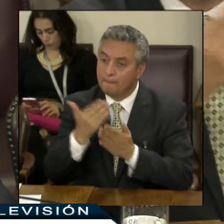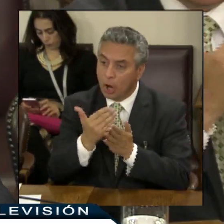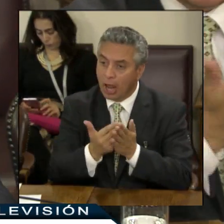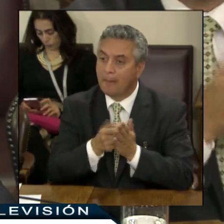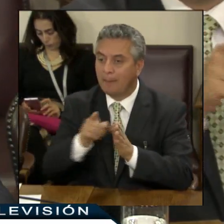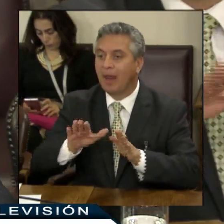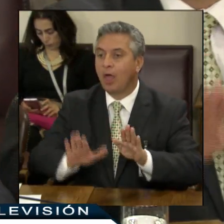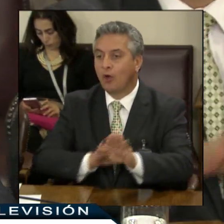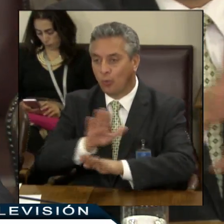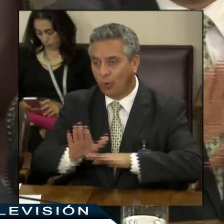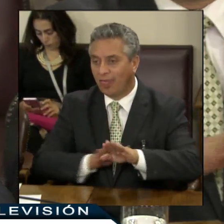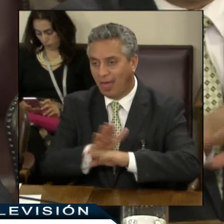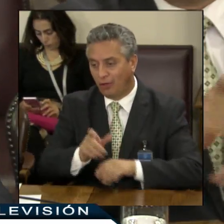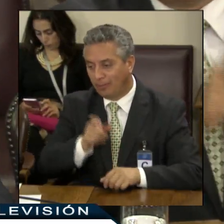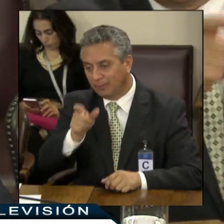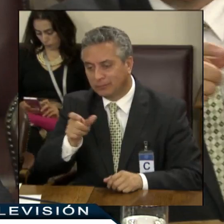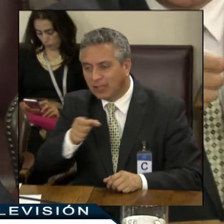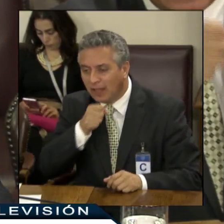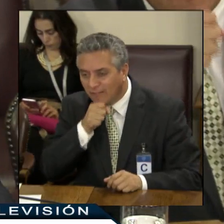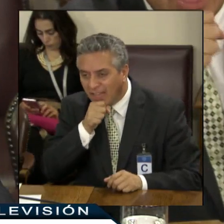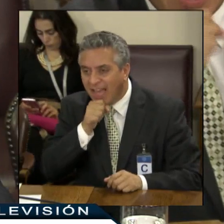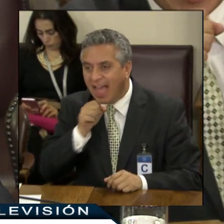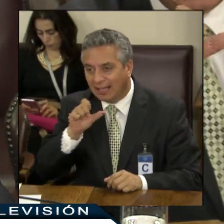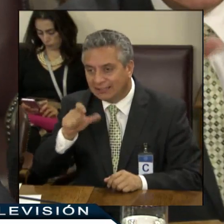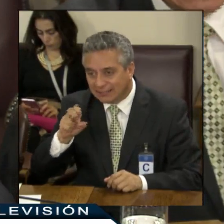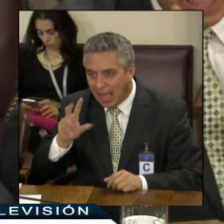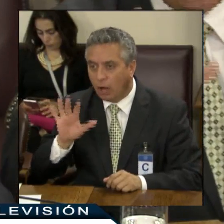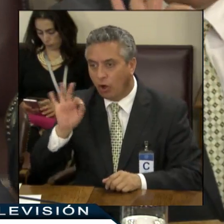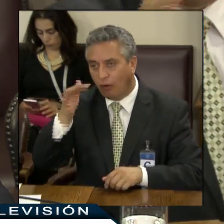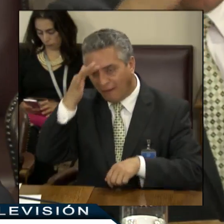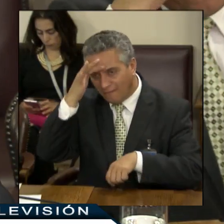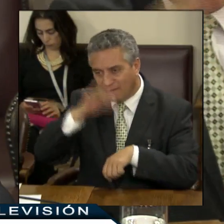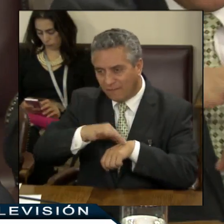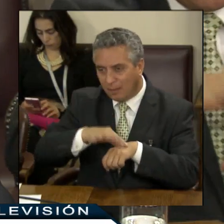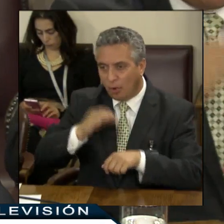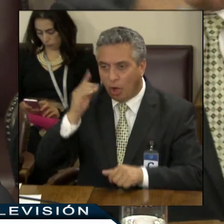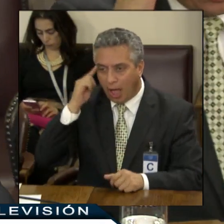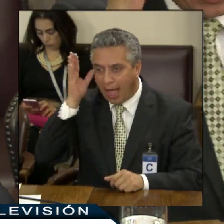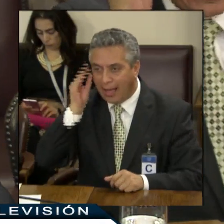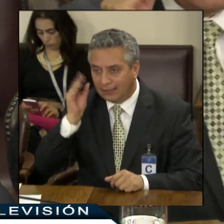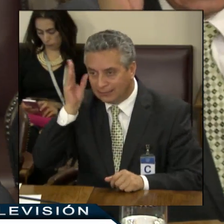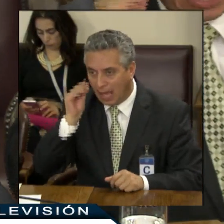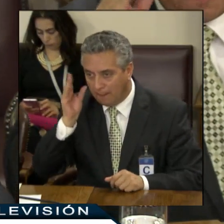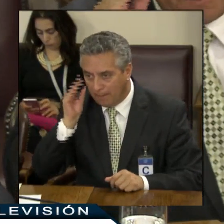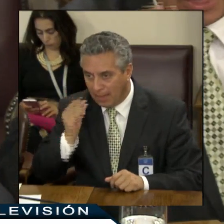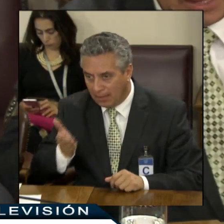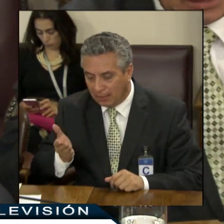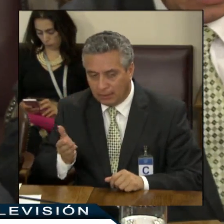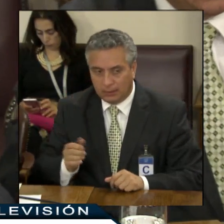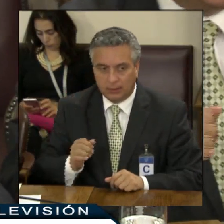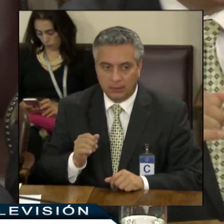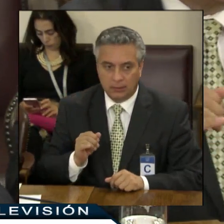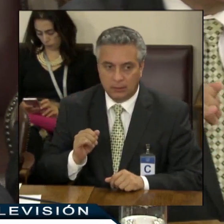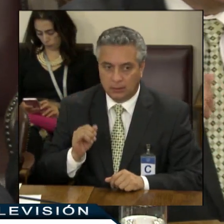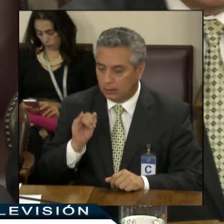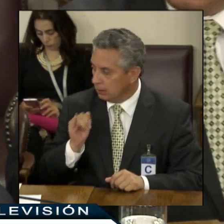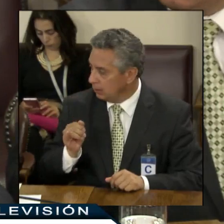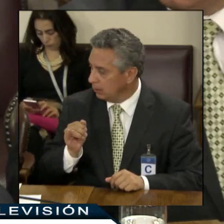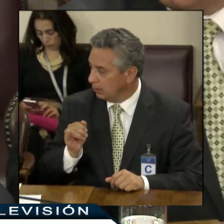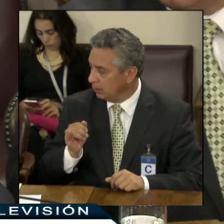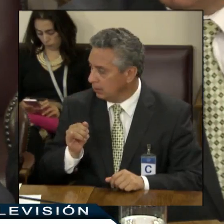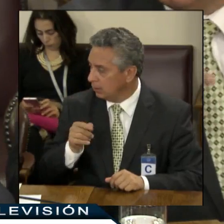para cuidado de pacientes sobre todo ancianos con enfermos de alzheimer y eh